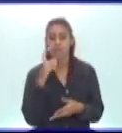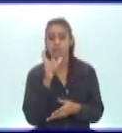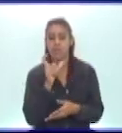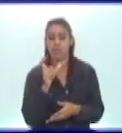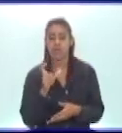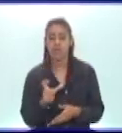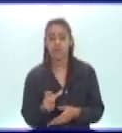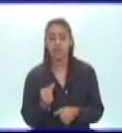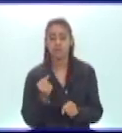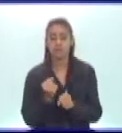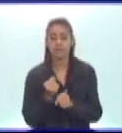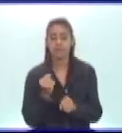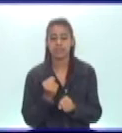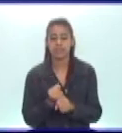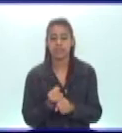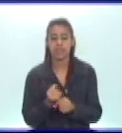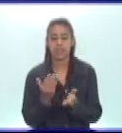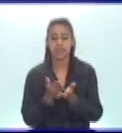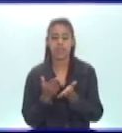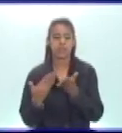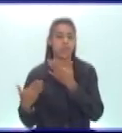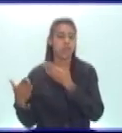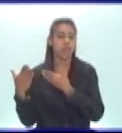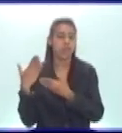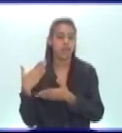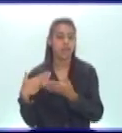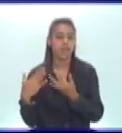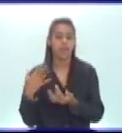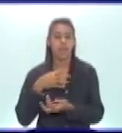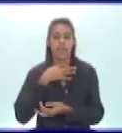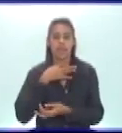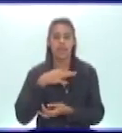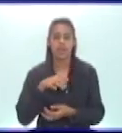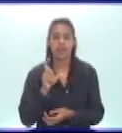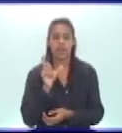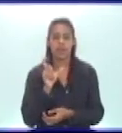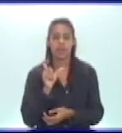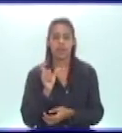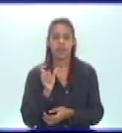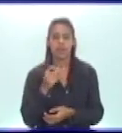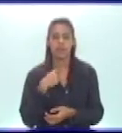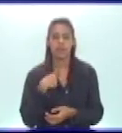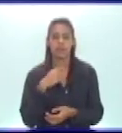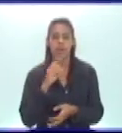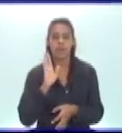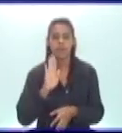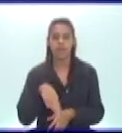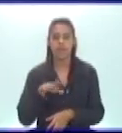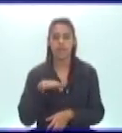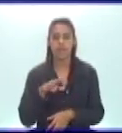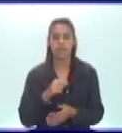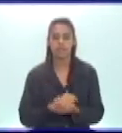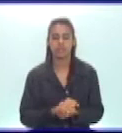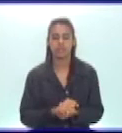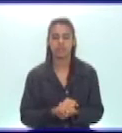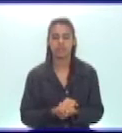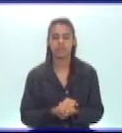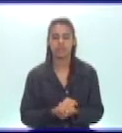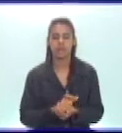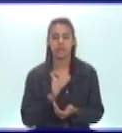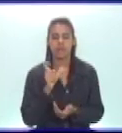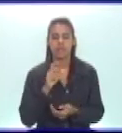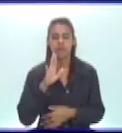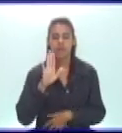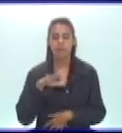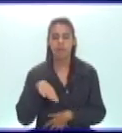niño trabajó en clases anteriores. Ejemplo, la palabra pelota. Cuando vamos a darle la palabra